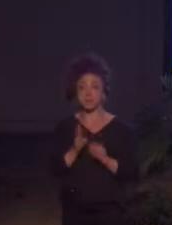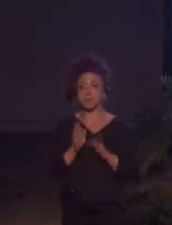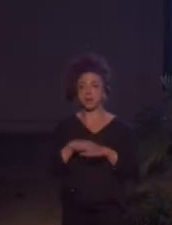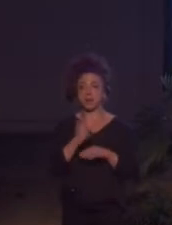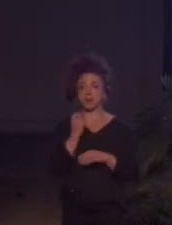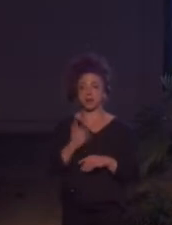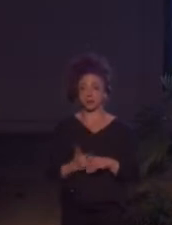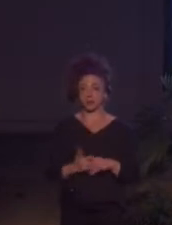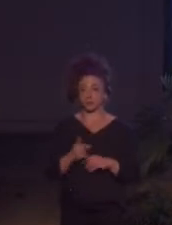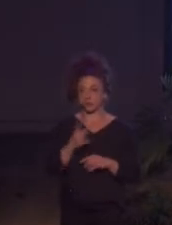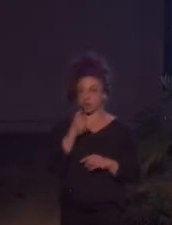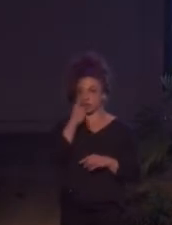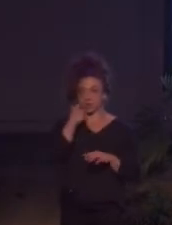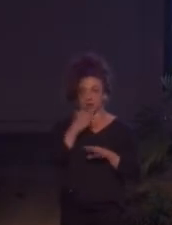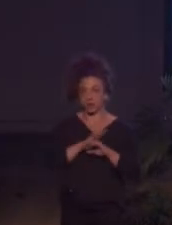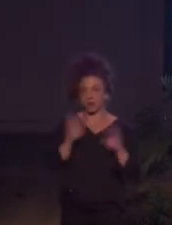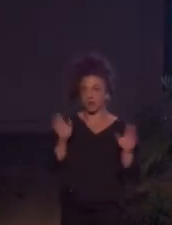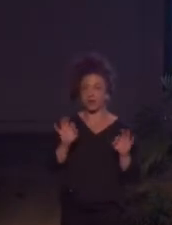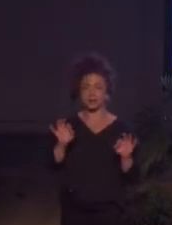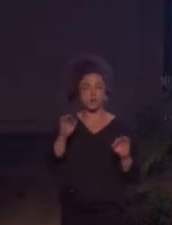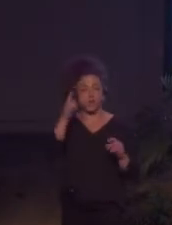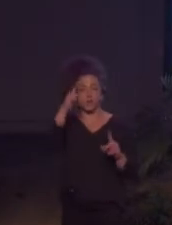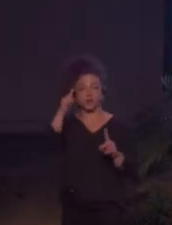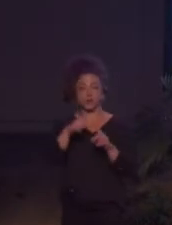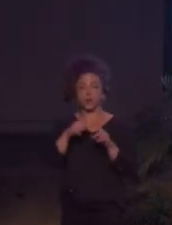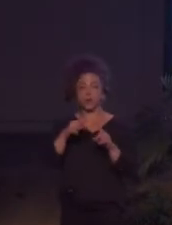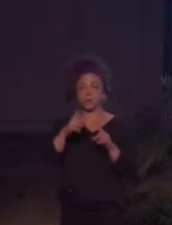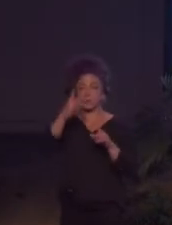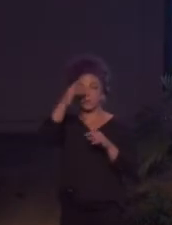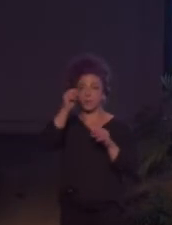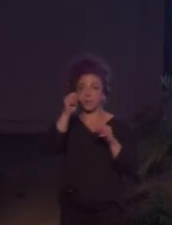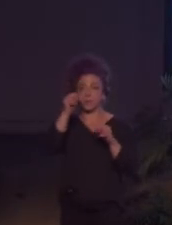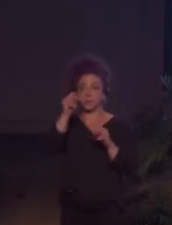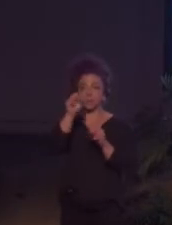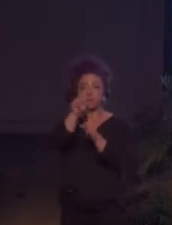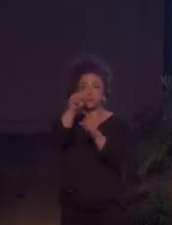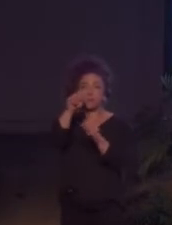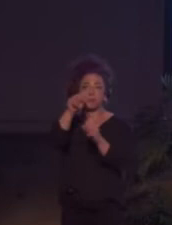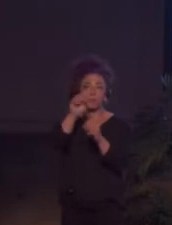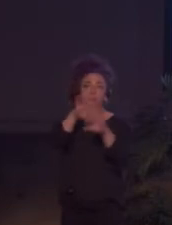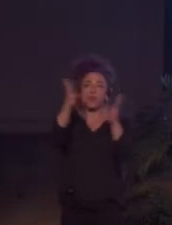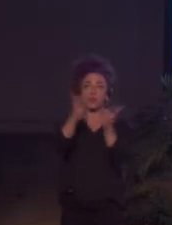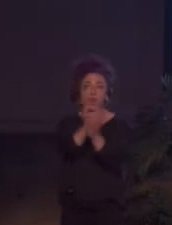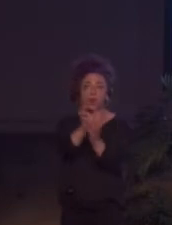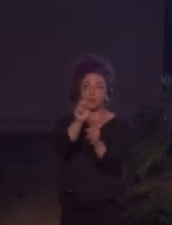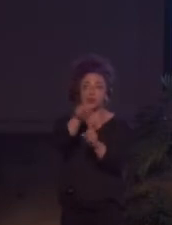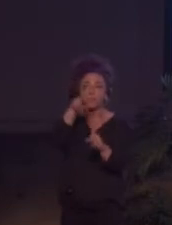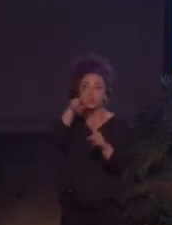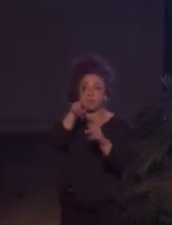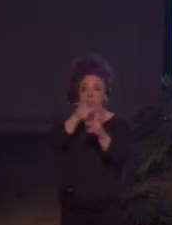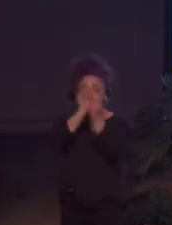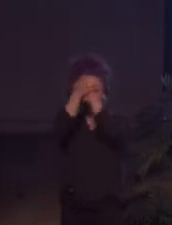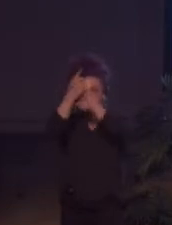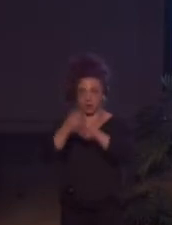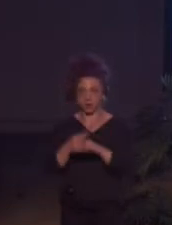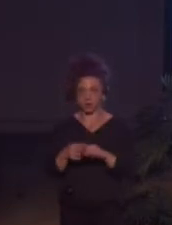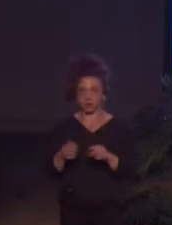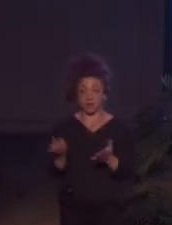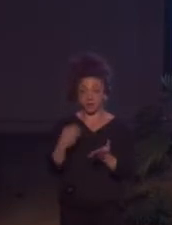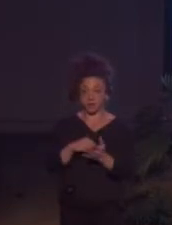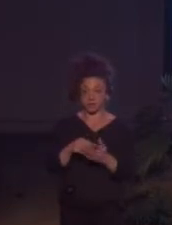repente de entender, de cambiar tu mundo, porque, o sea, tu cesta de la compra es más política que tu